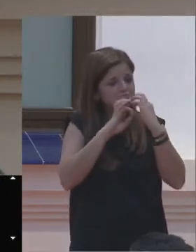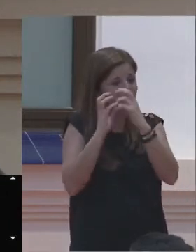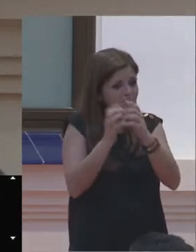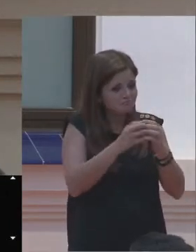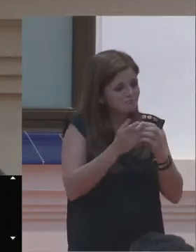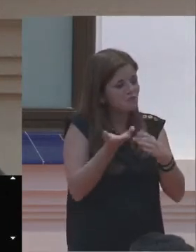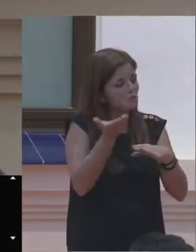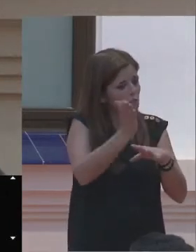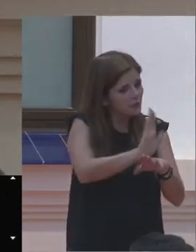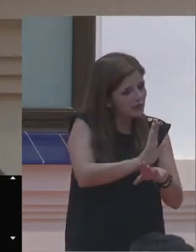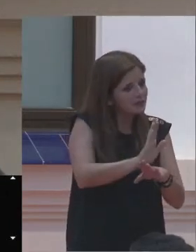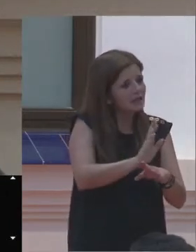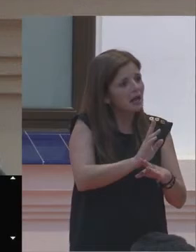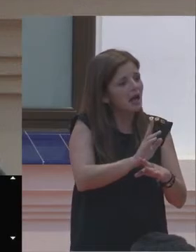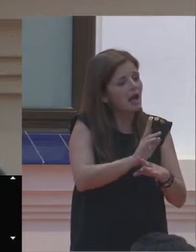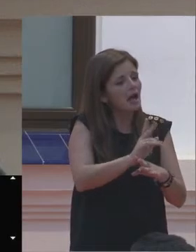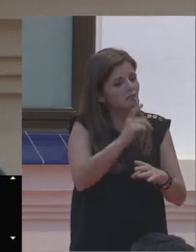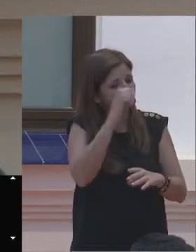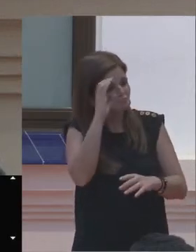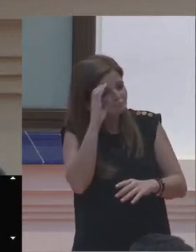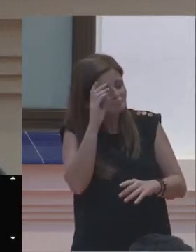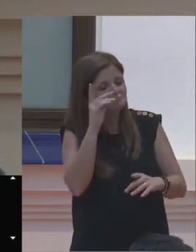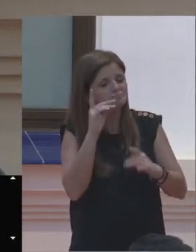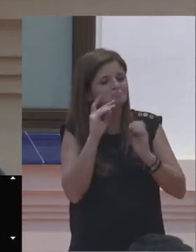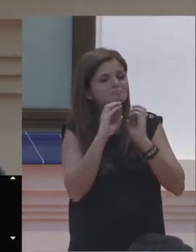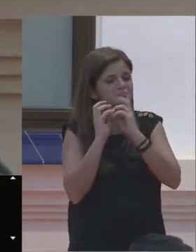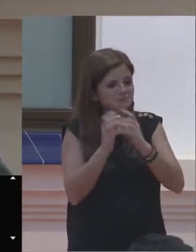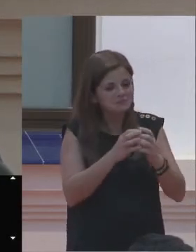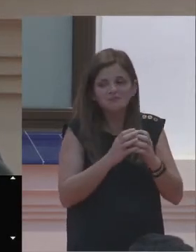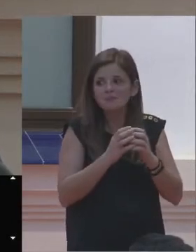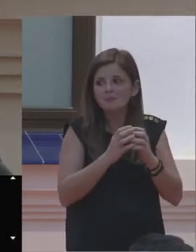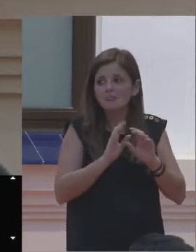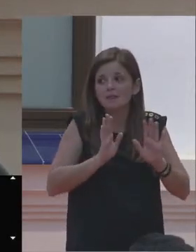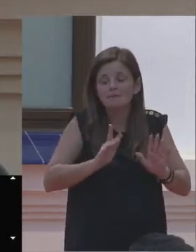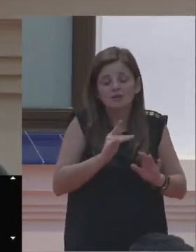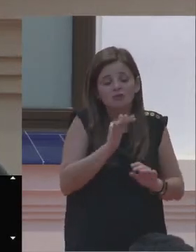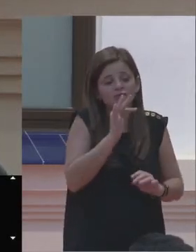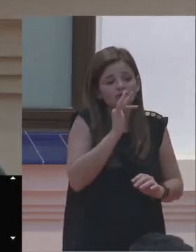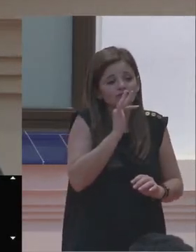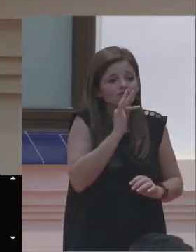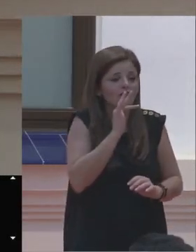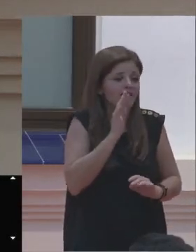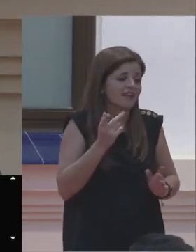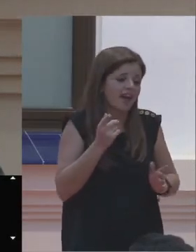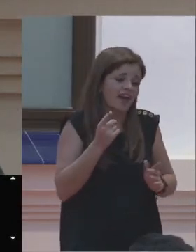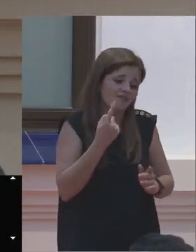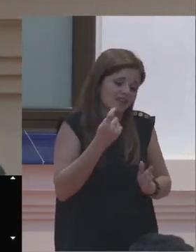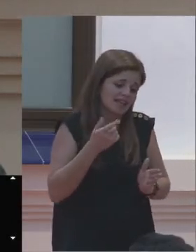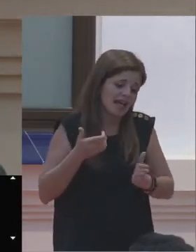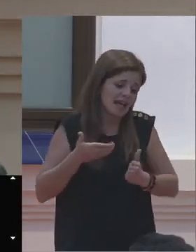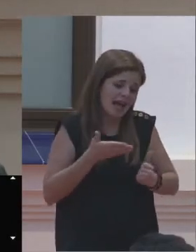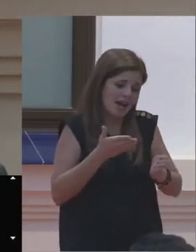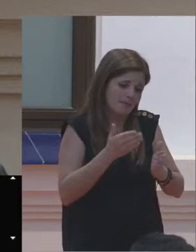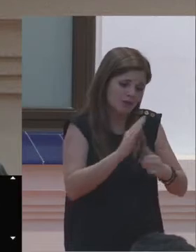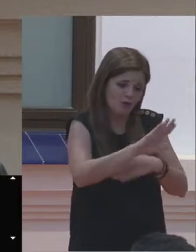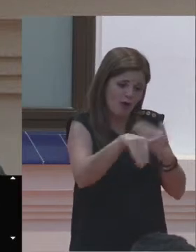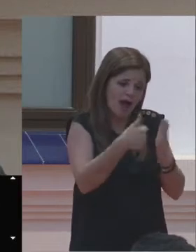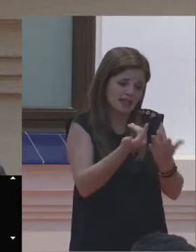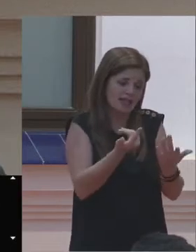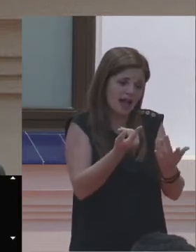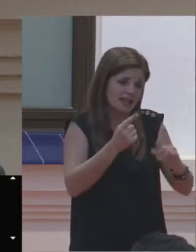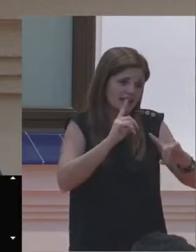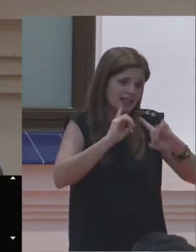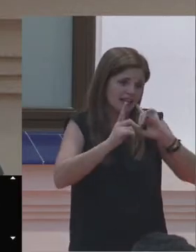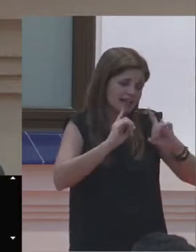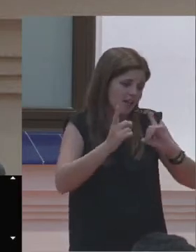nosotros también obviamente adaptarnos a lo que proponen ellos, pero todavía nos queda un largo camino para llegar a tener una relación